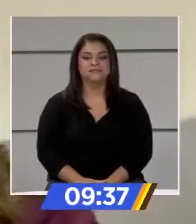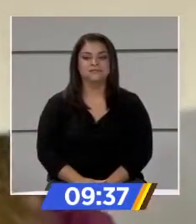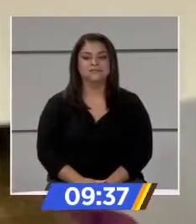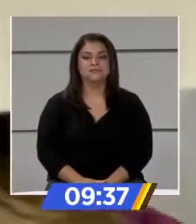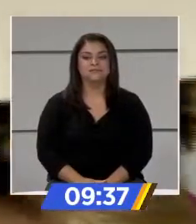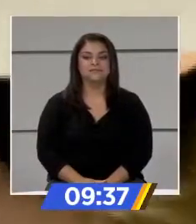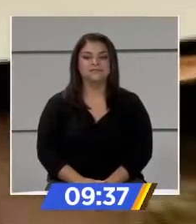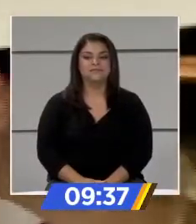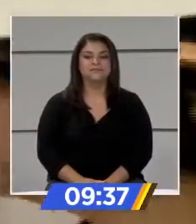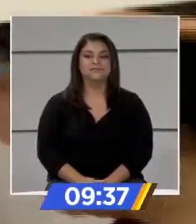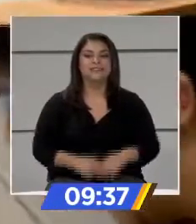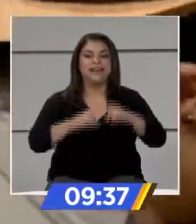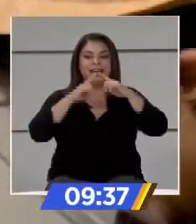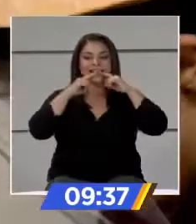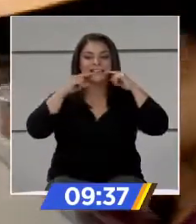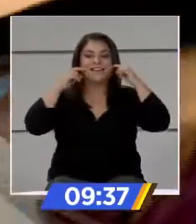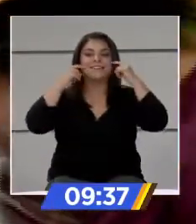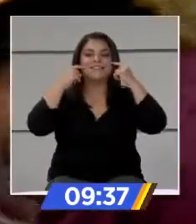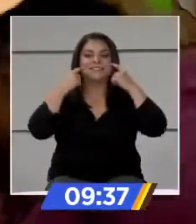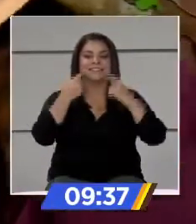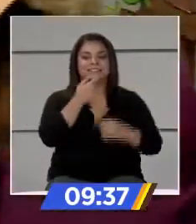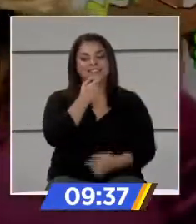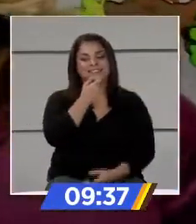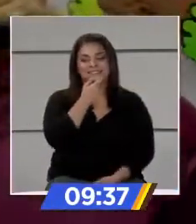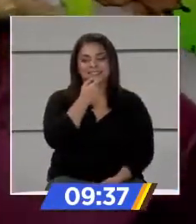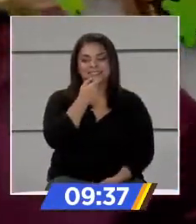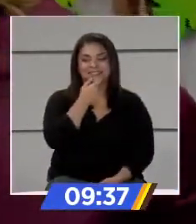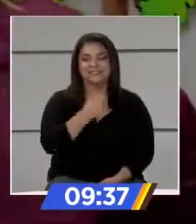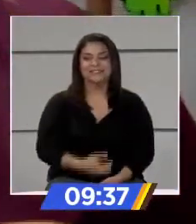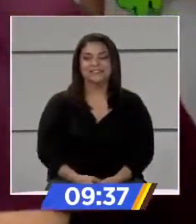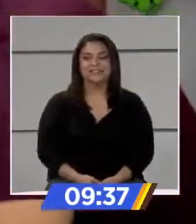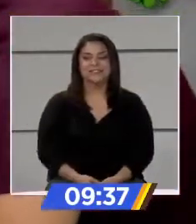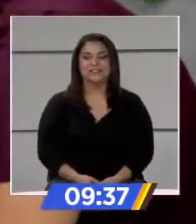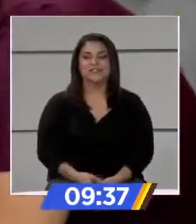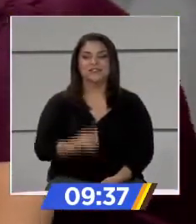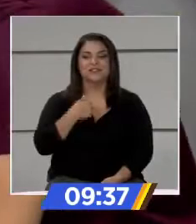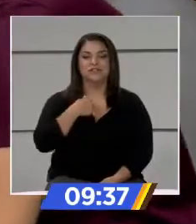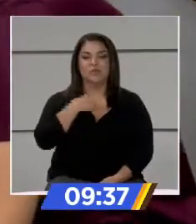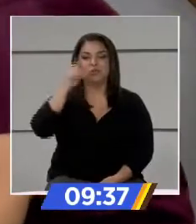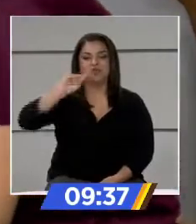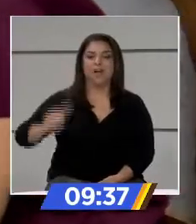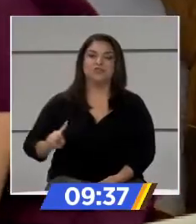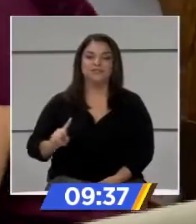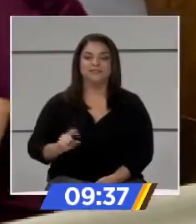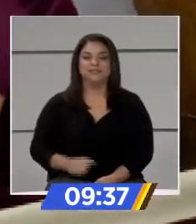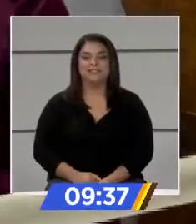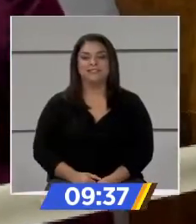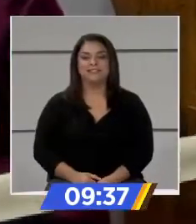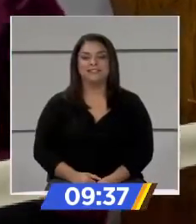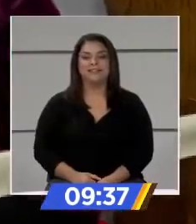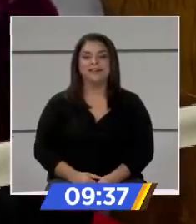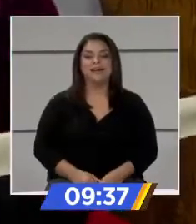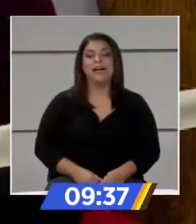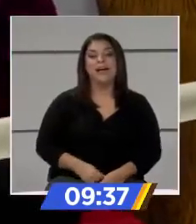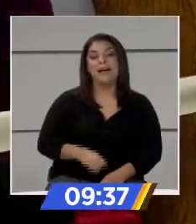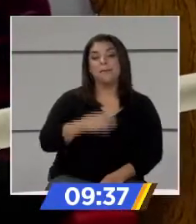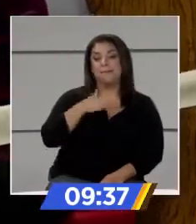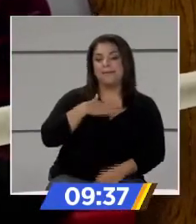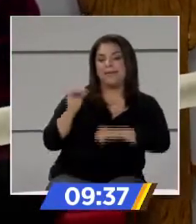viaja. Una carita feliz. Yo le voy a poner así un rayo. Es la marca de la aerolínea.